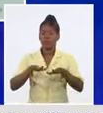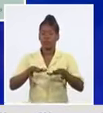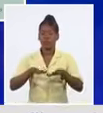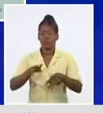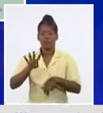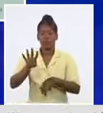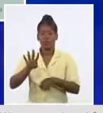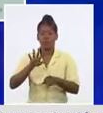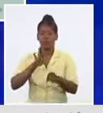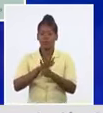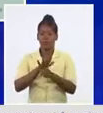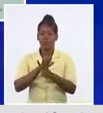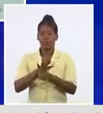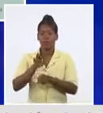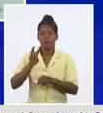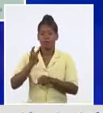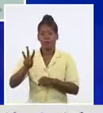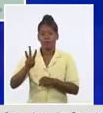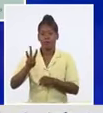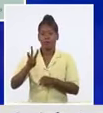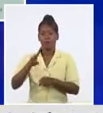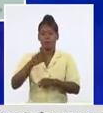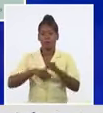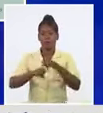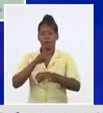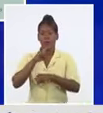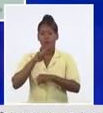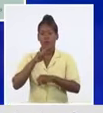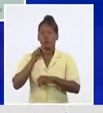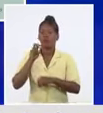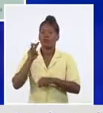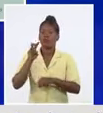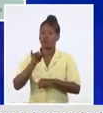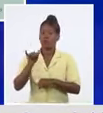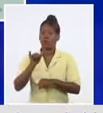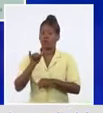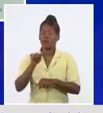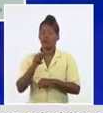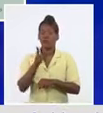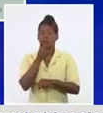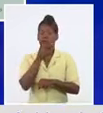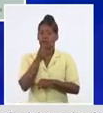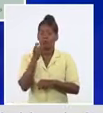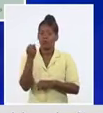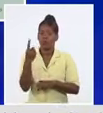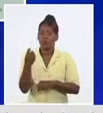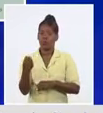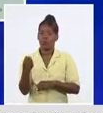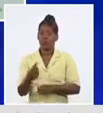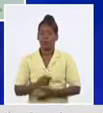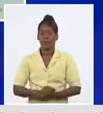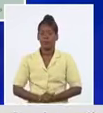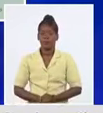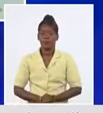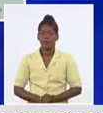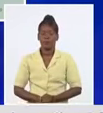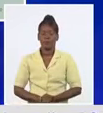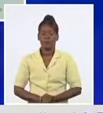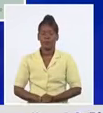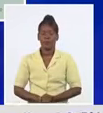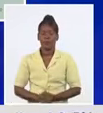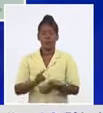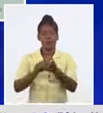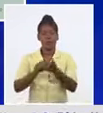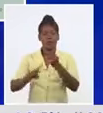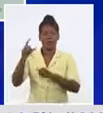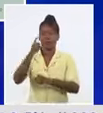Chambas 3 al igual que Baraguá, y Ciro Redondo solo reporta un caso positivo. Camagüey también con